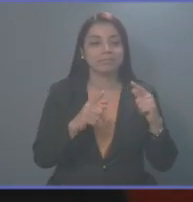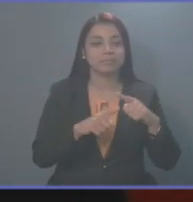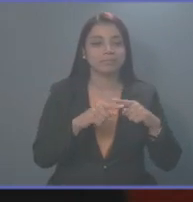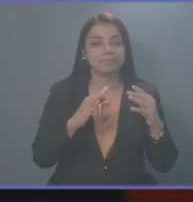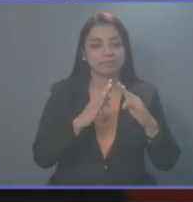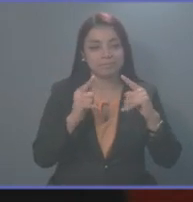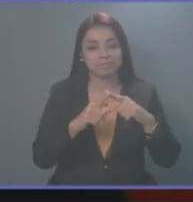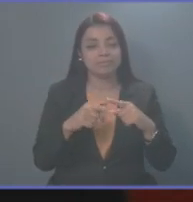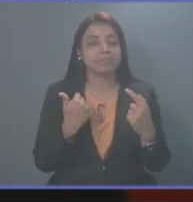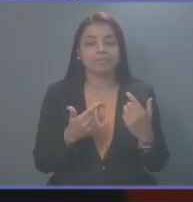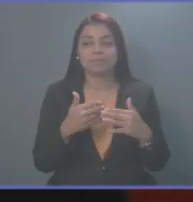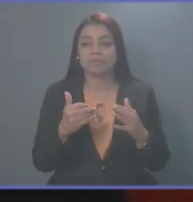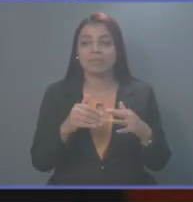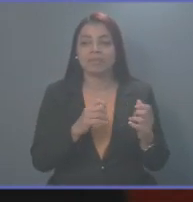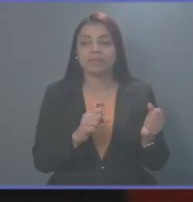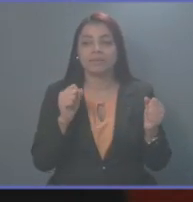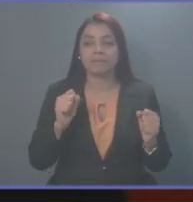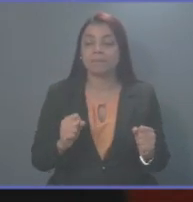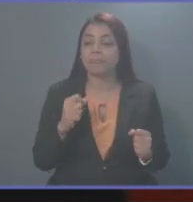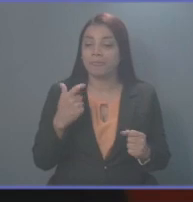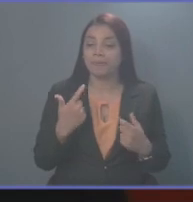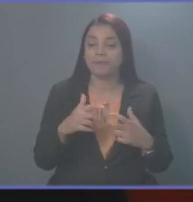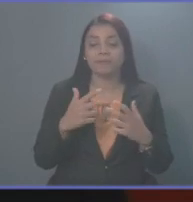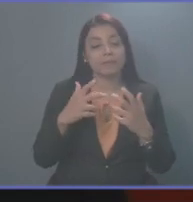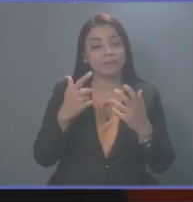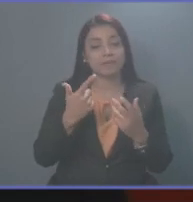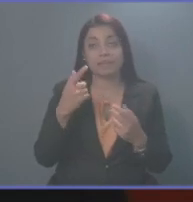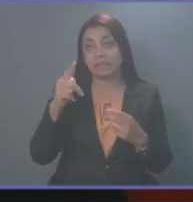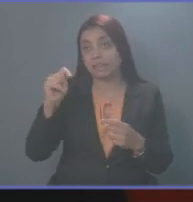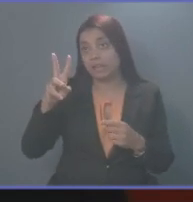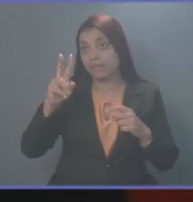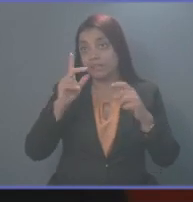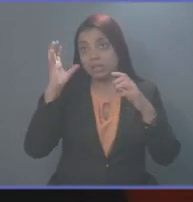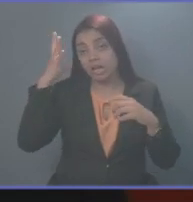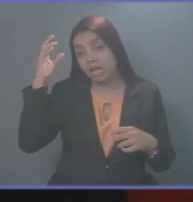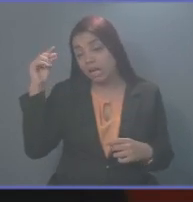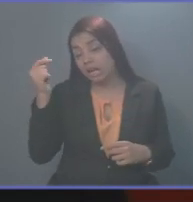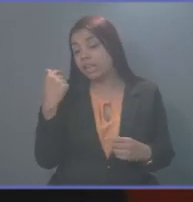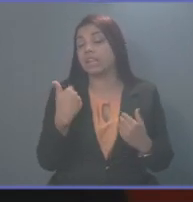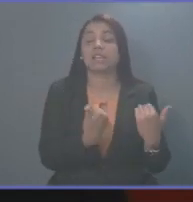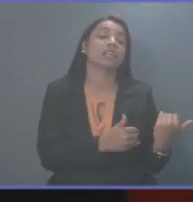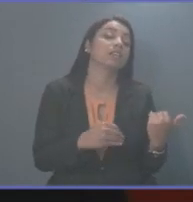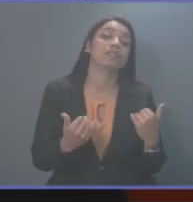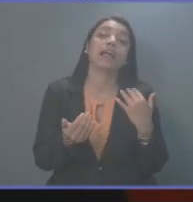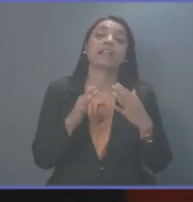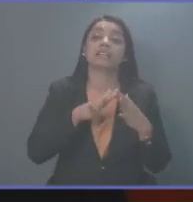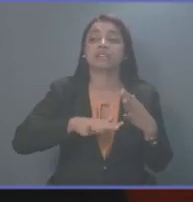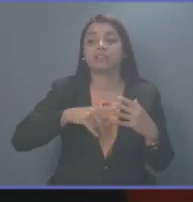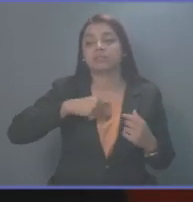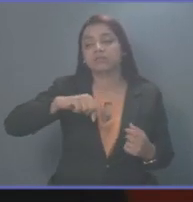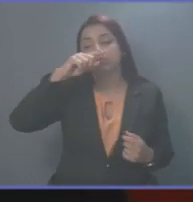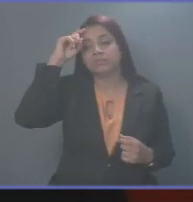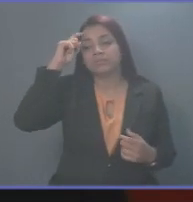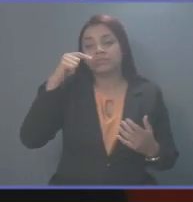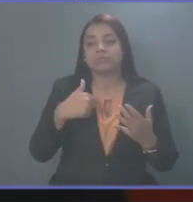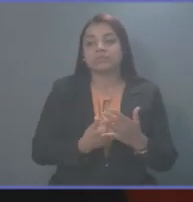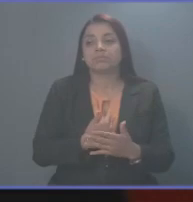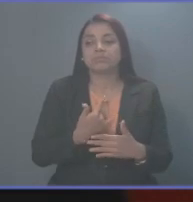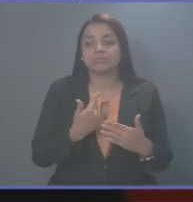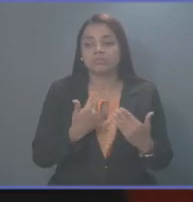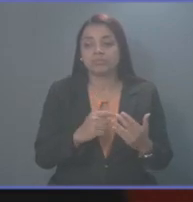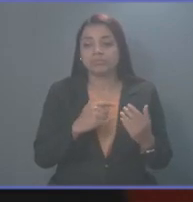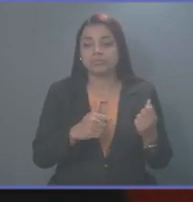diferentes denominaciones, cadenas de oración por medio de empresas radiales y televisivas, actividad en centros de trabajo públicos y privados, universidades, plazas y